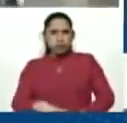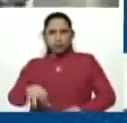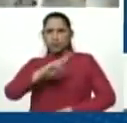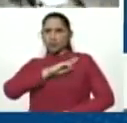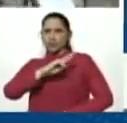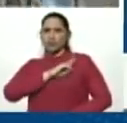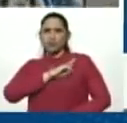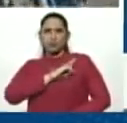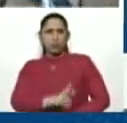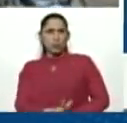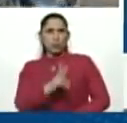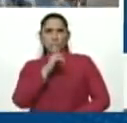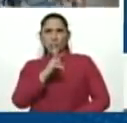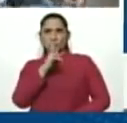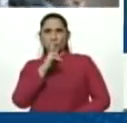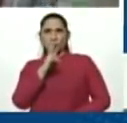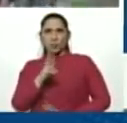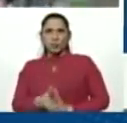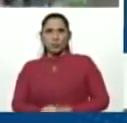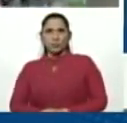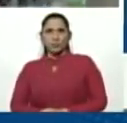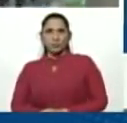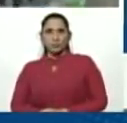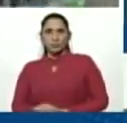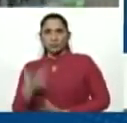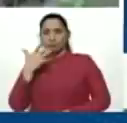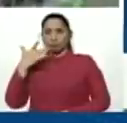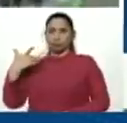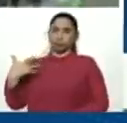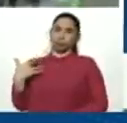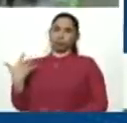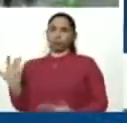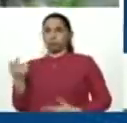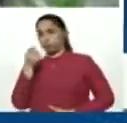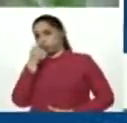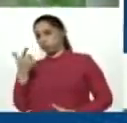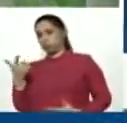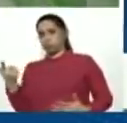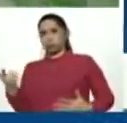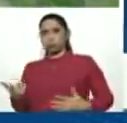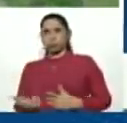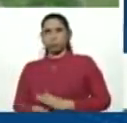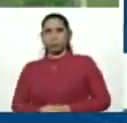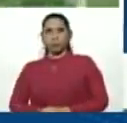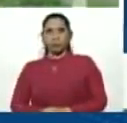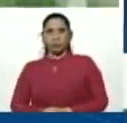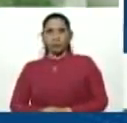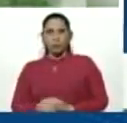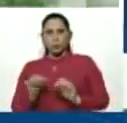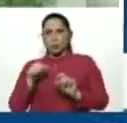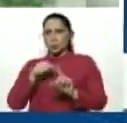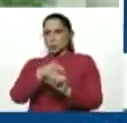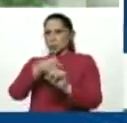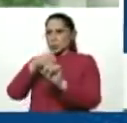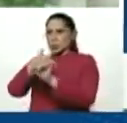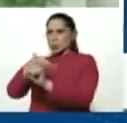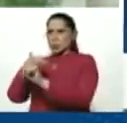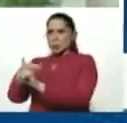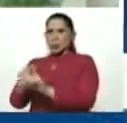racismo estructural, de clasismo estructural, de represión